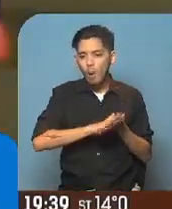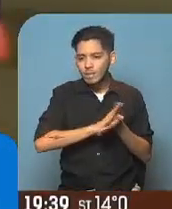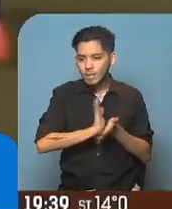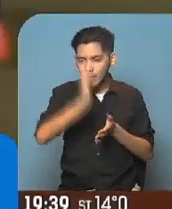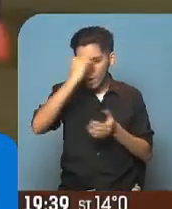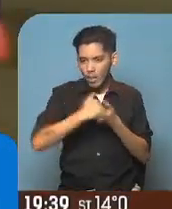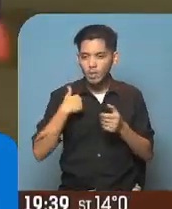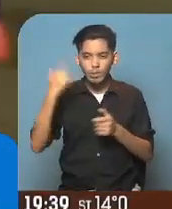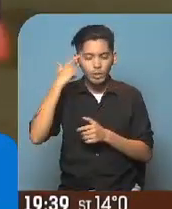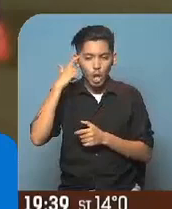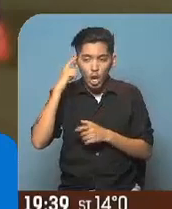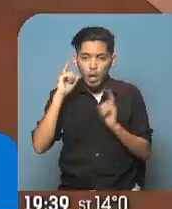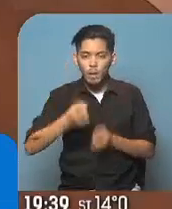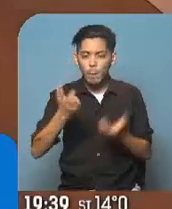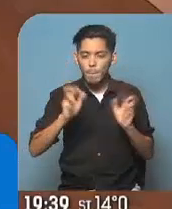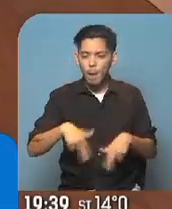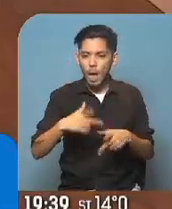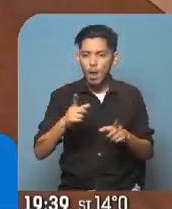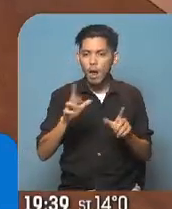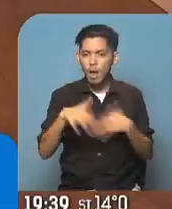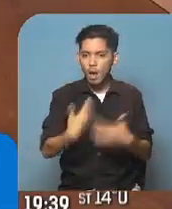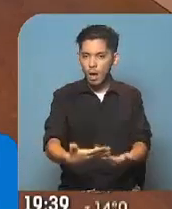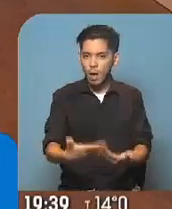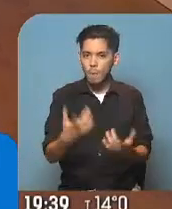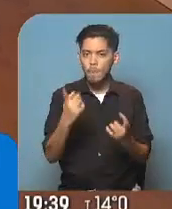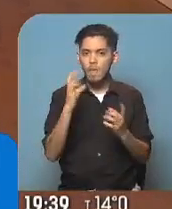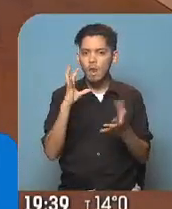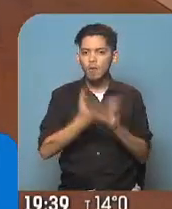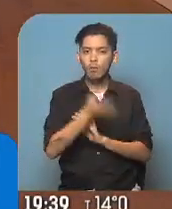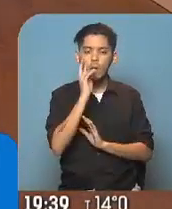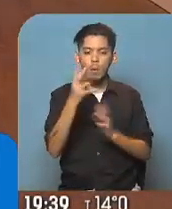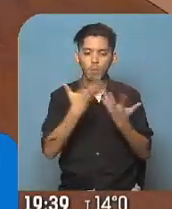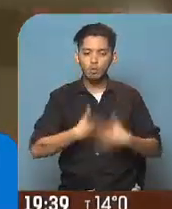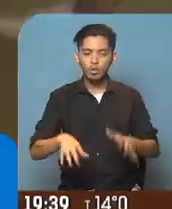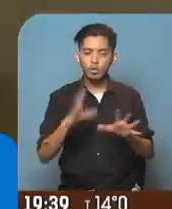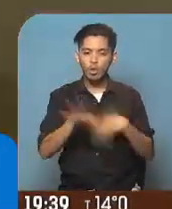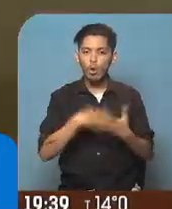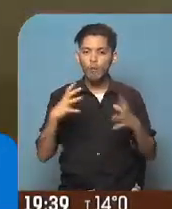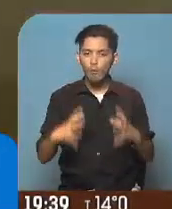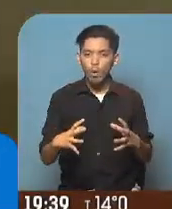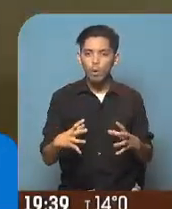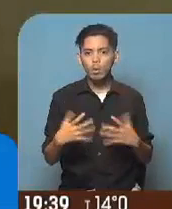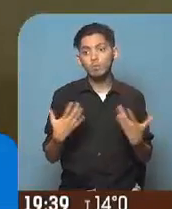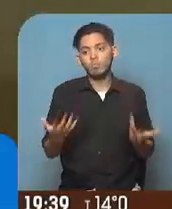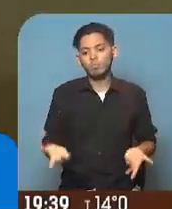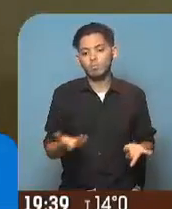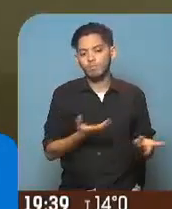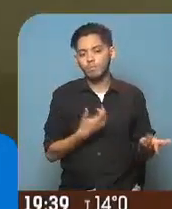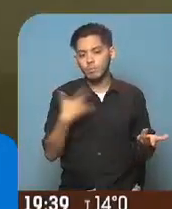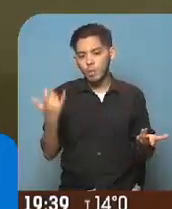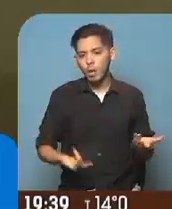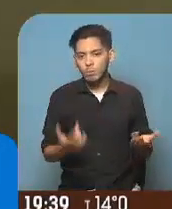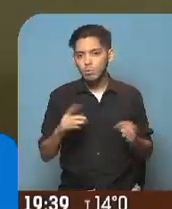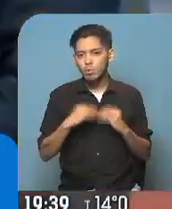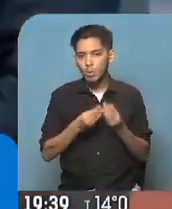sino en general en la planificación y en la visión de un proyecto de fútbol que bueno tenemos ahora los